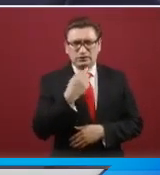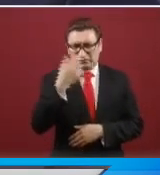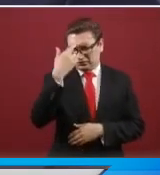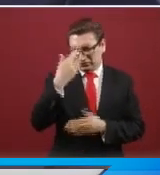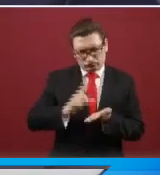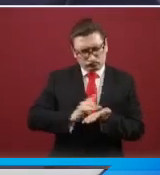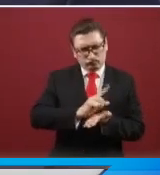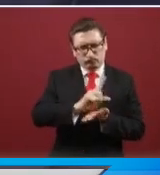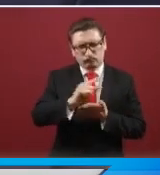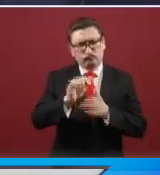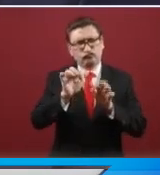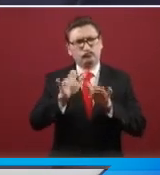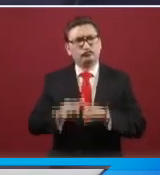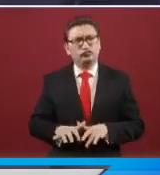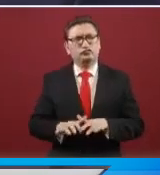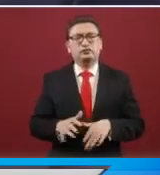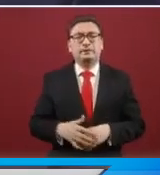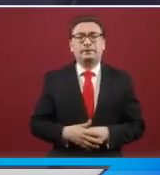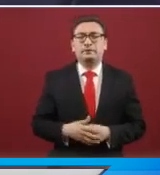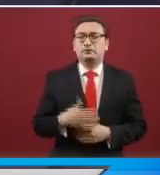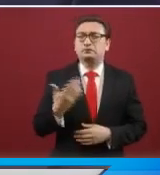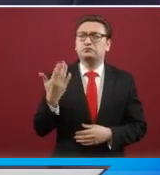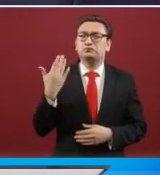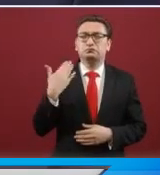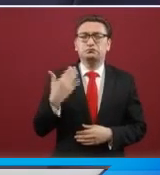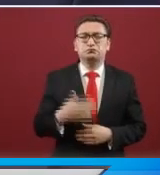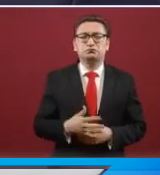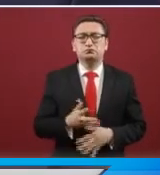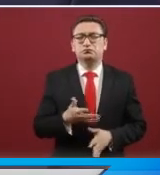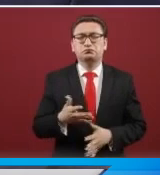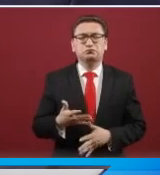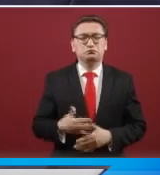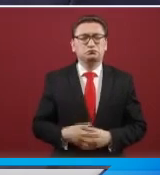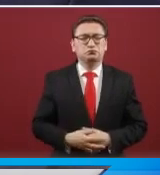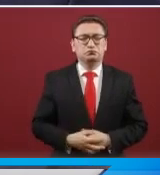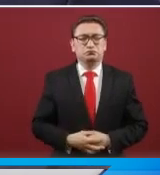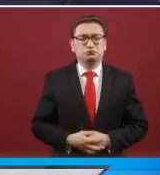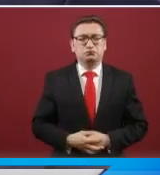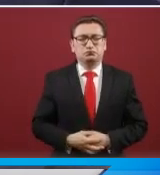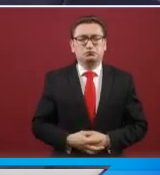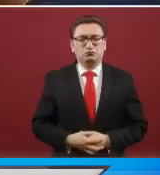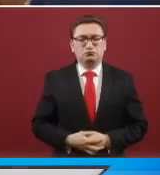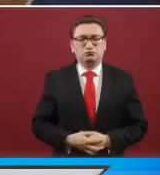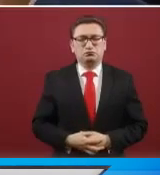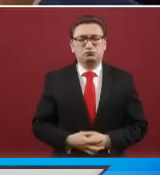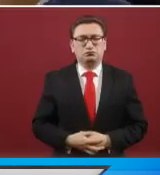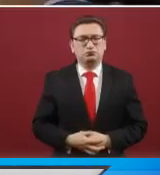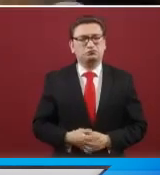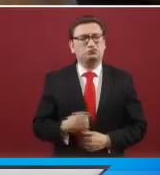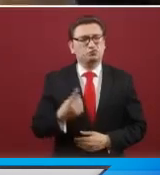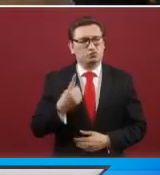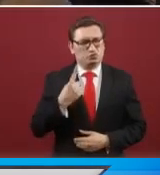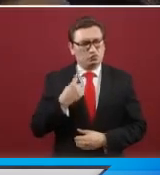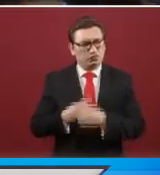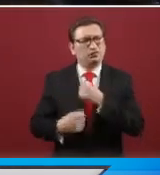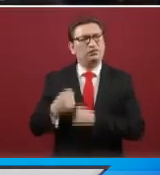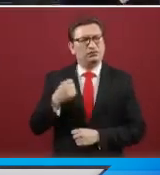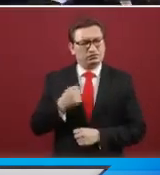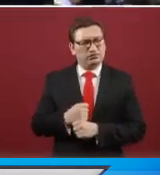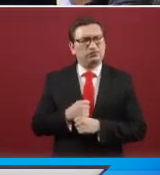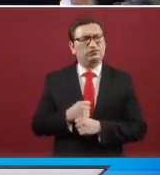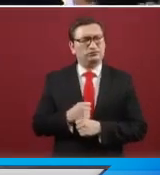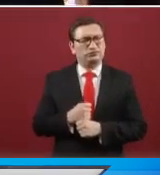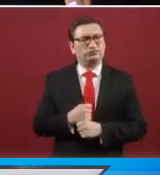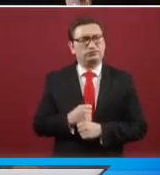del presidente Andrés Manuel López Obrador, quien ratifica que están en su derecho y están en pleno uso de su libertad. La opinión del presidente sobre este escritor